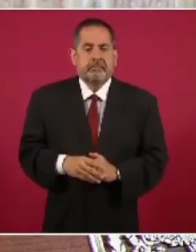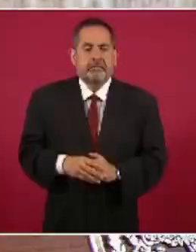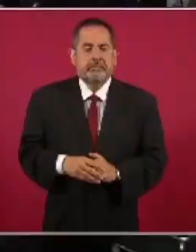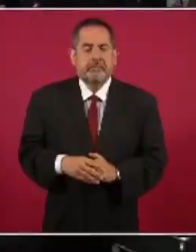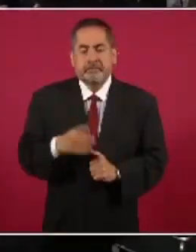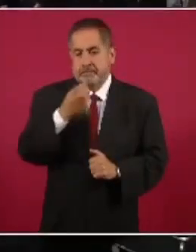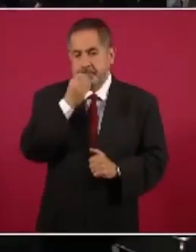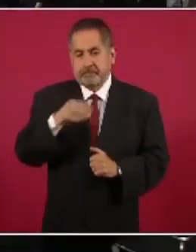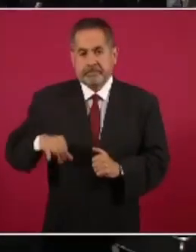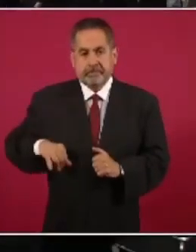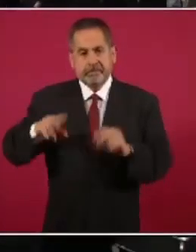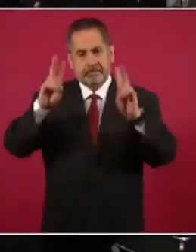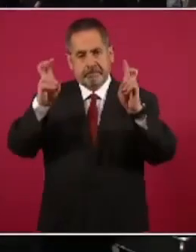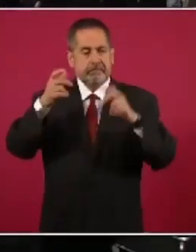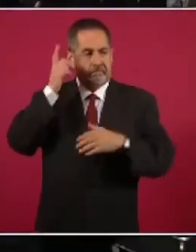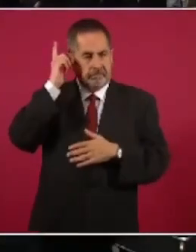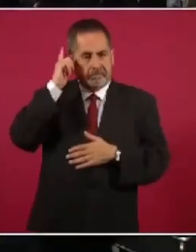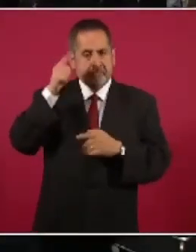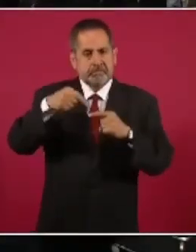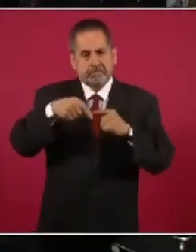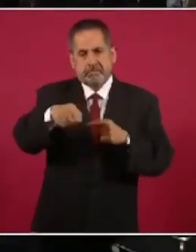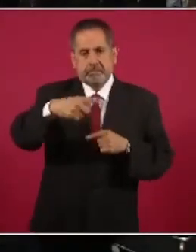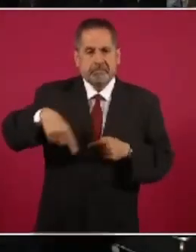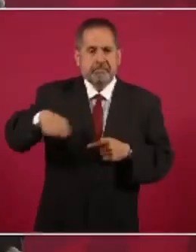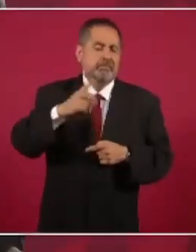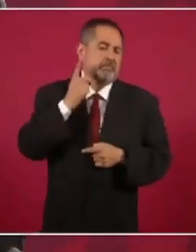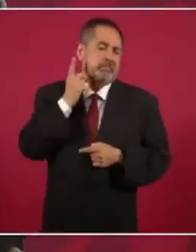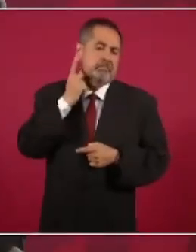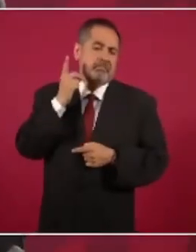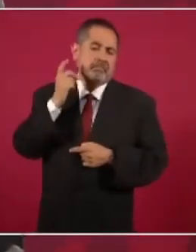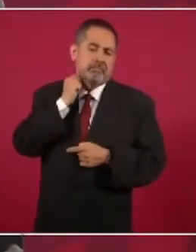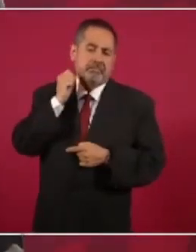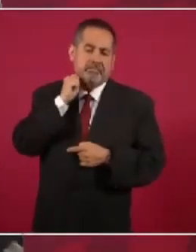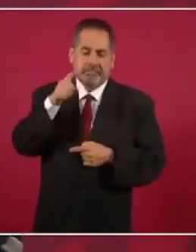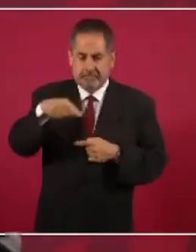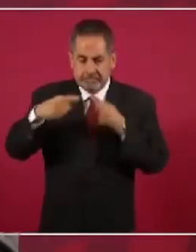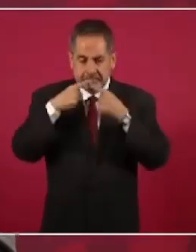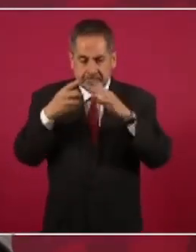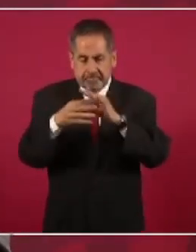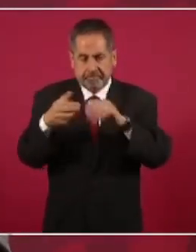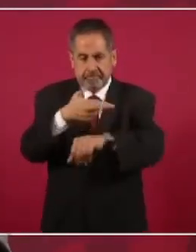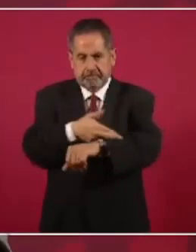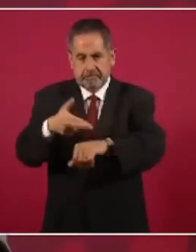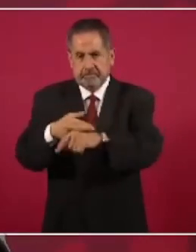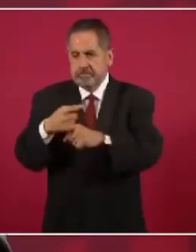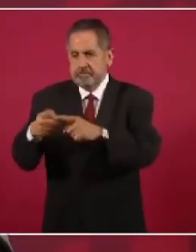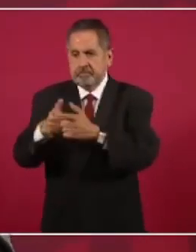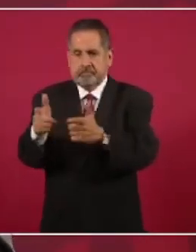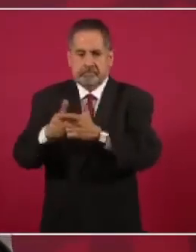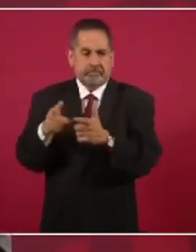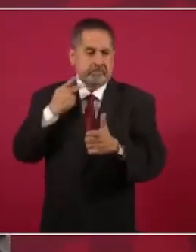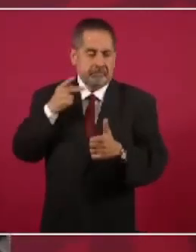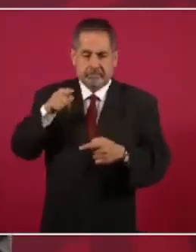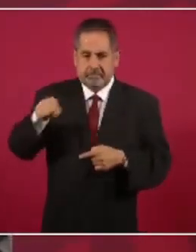es interesante el tema y ojalá y los legisladores de todos los partidos